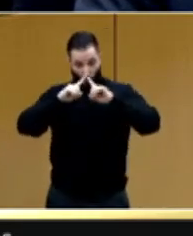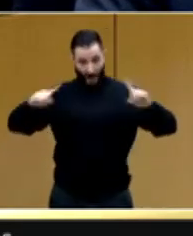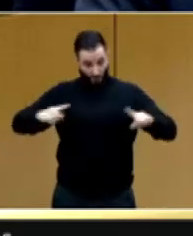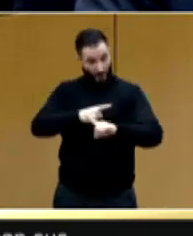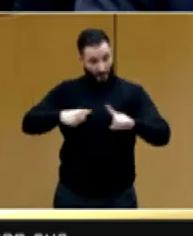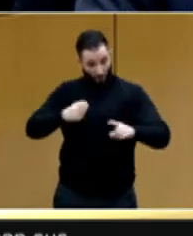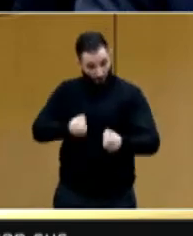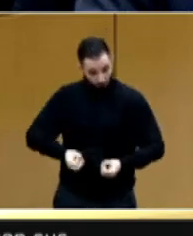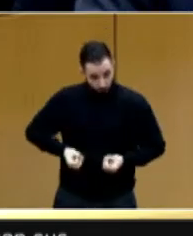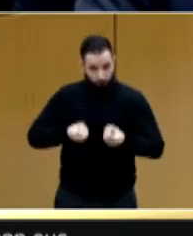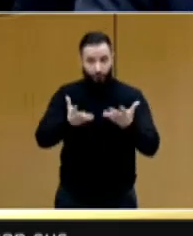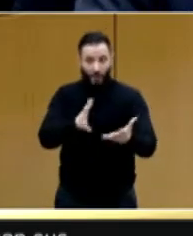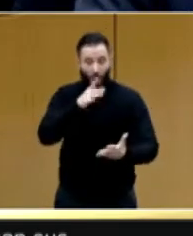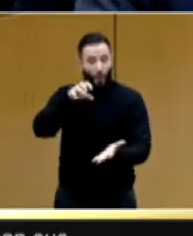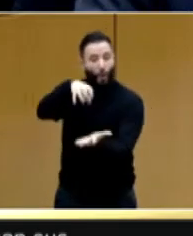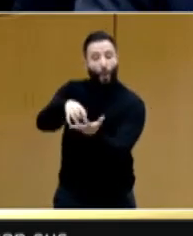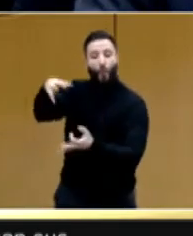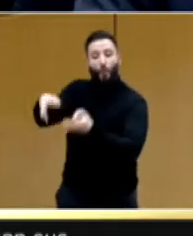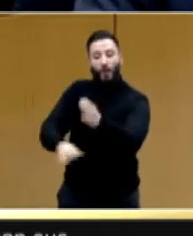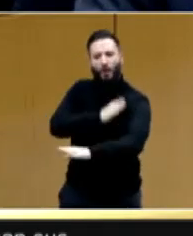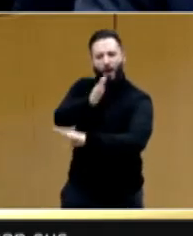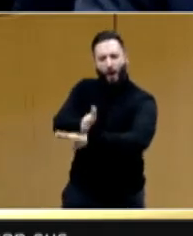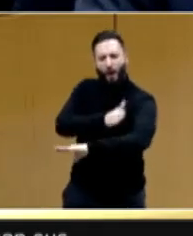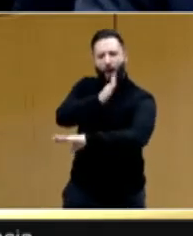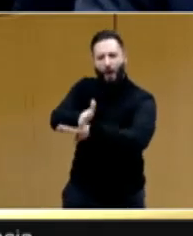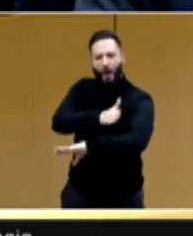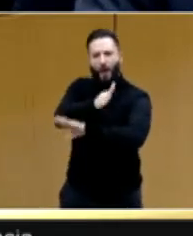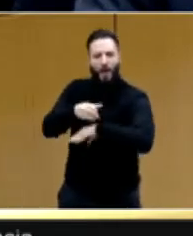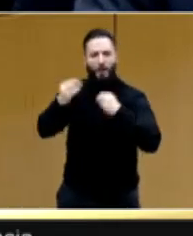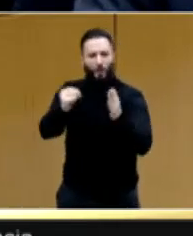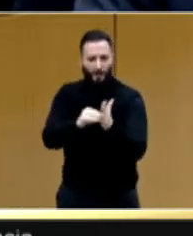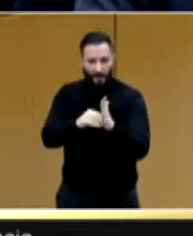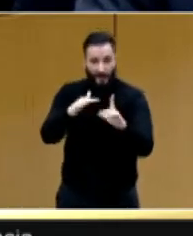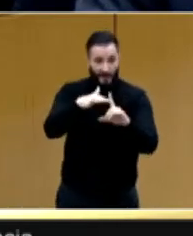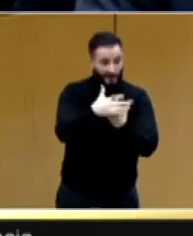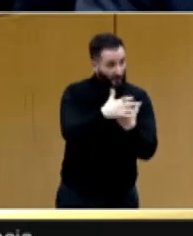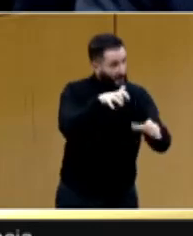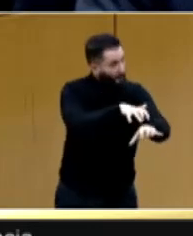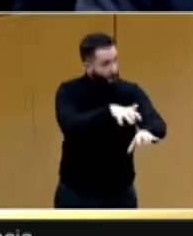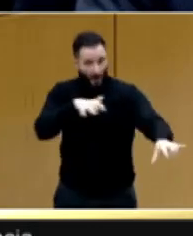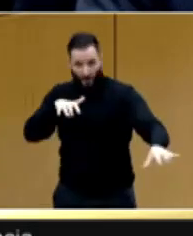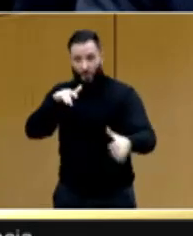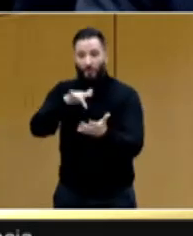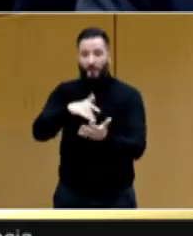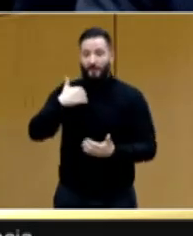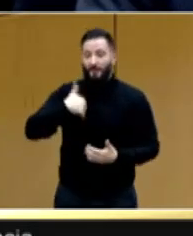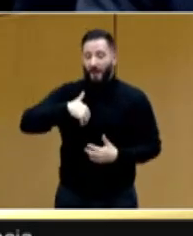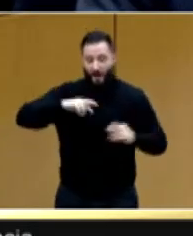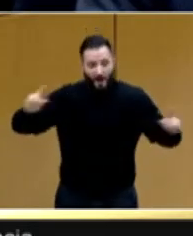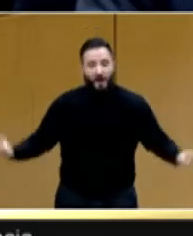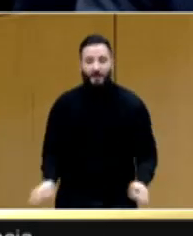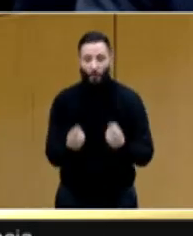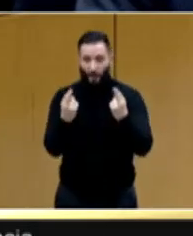hemos ido muchas veces a juzgados y de los nueve casos que tenemos ya hemos recuperado bueno no hemos recuperado porque no he sido yo pero